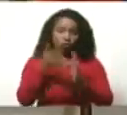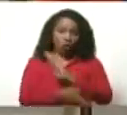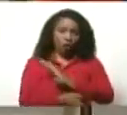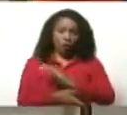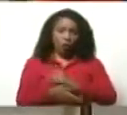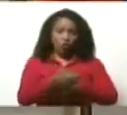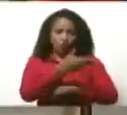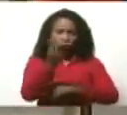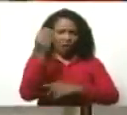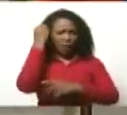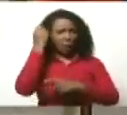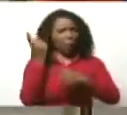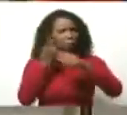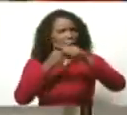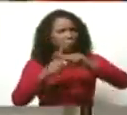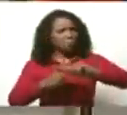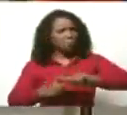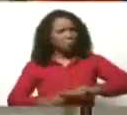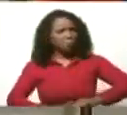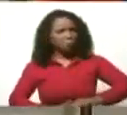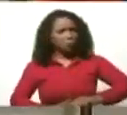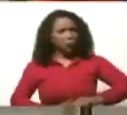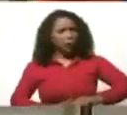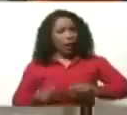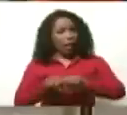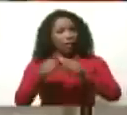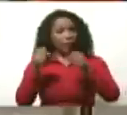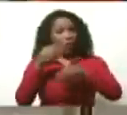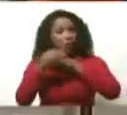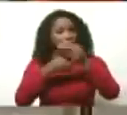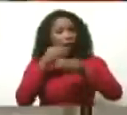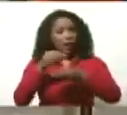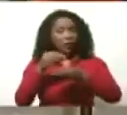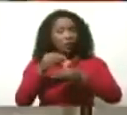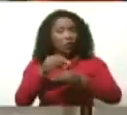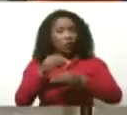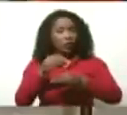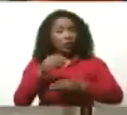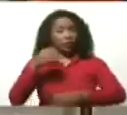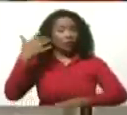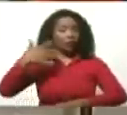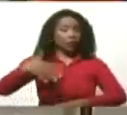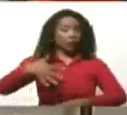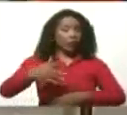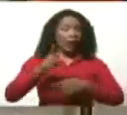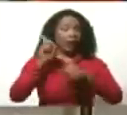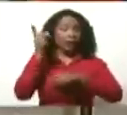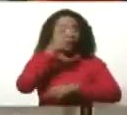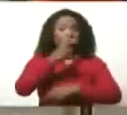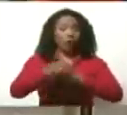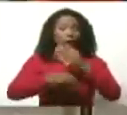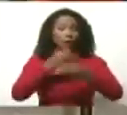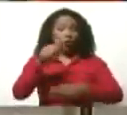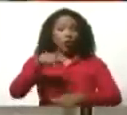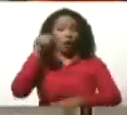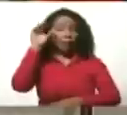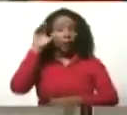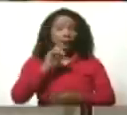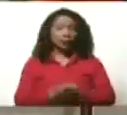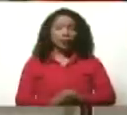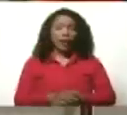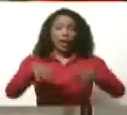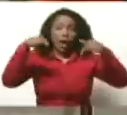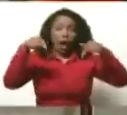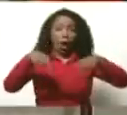ustedes calculen el daño criminal de alto calibre que estas personas le han hecho a la nación y que